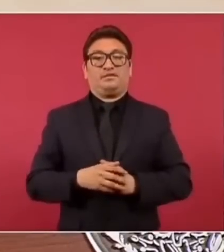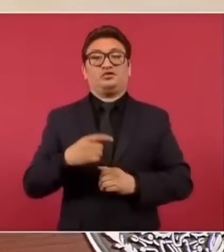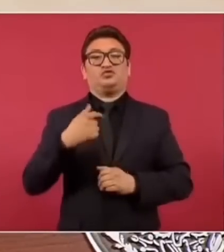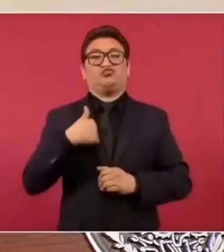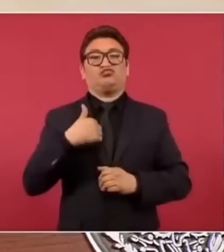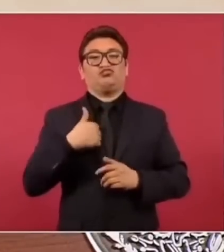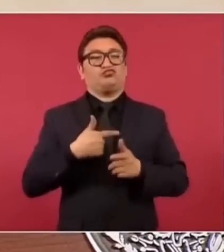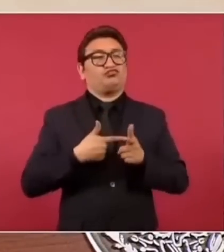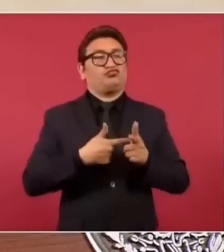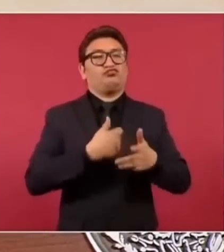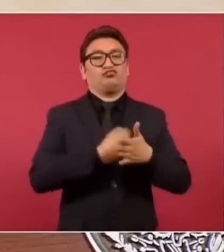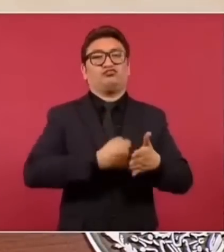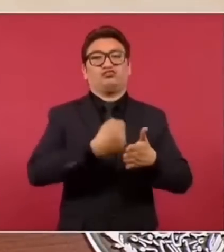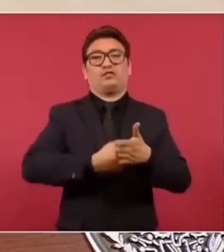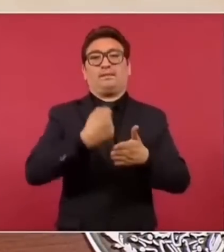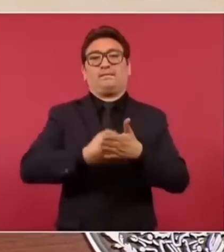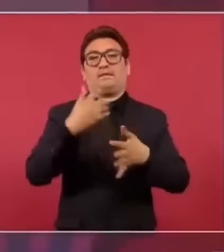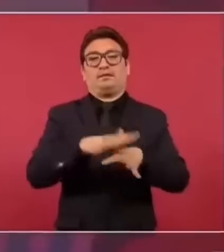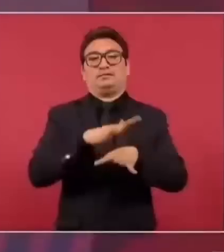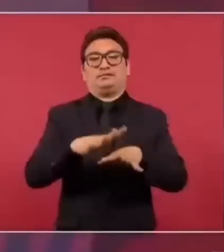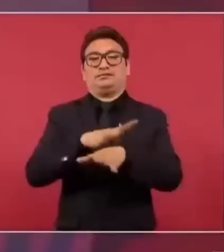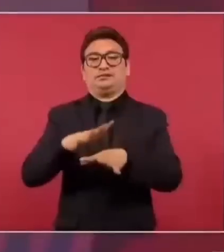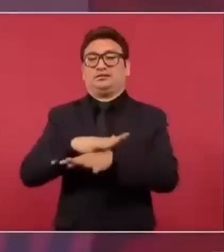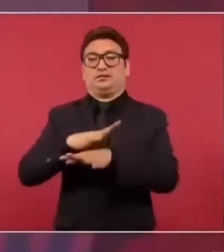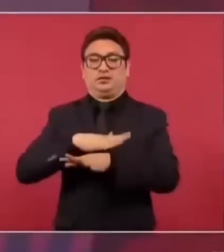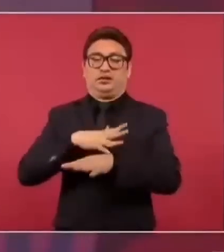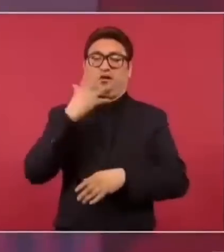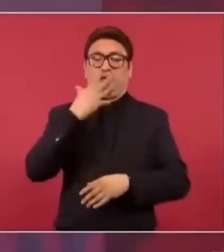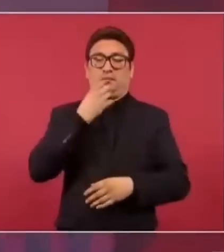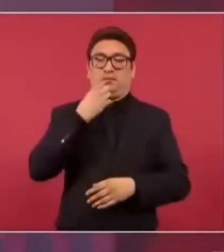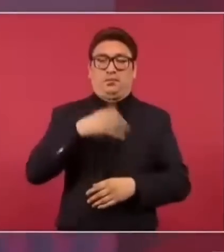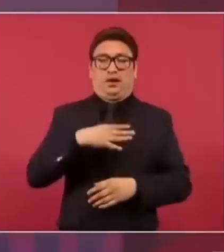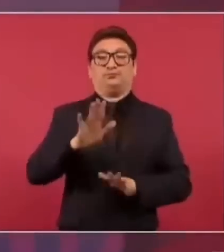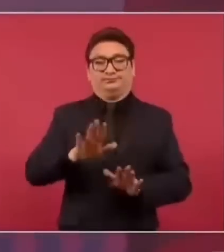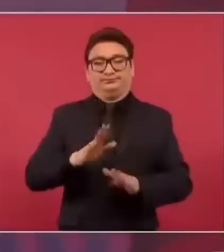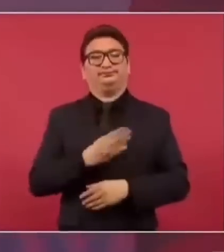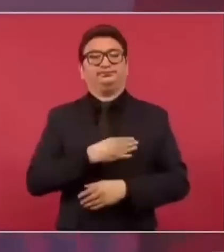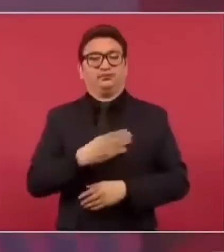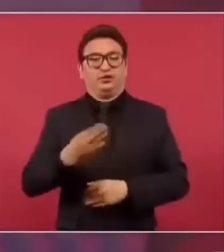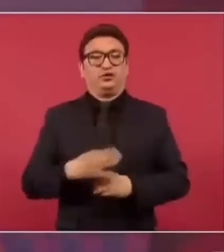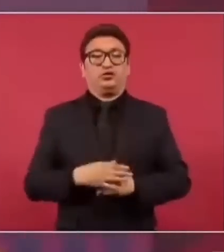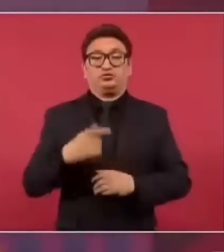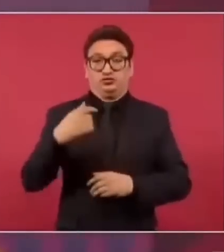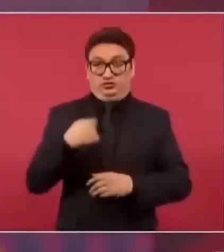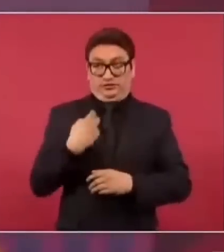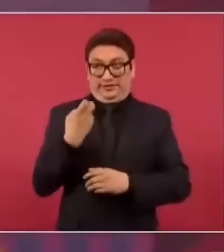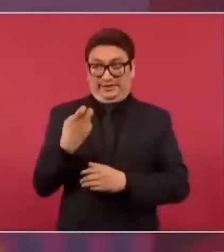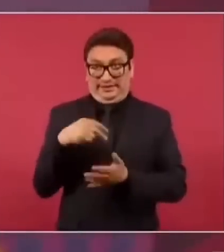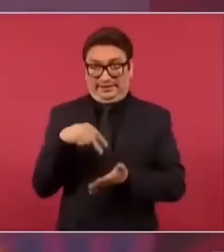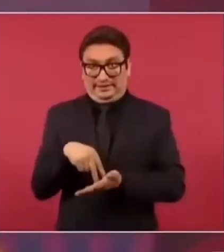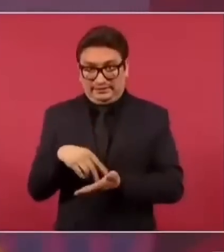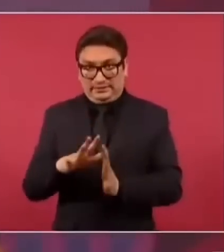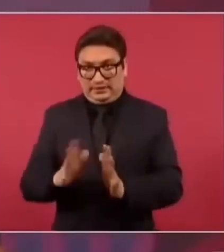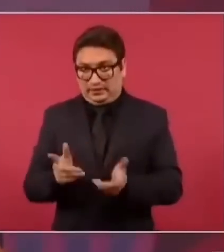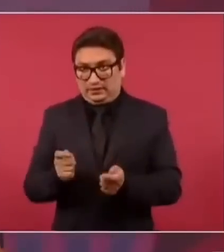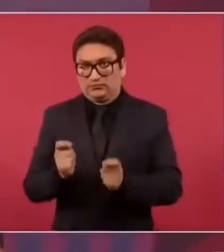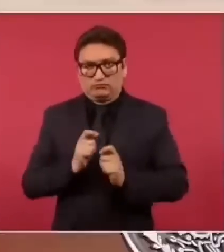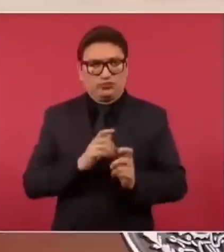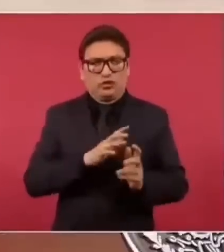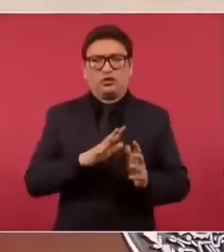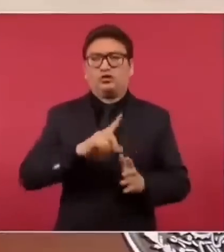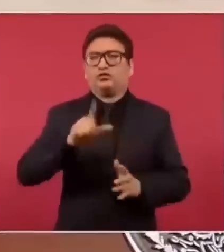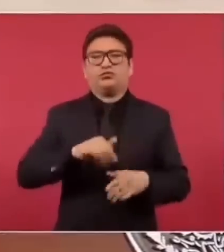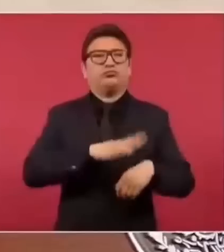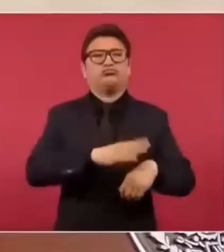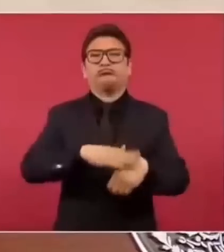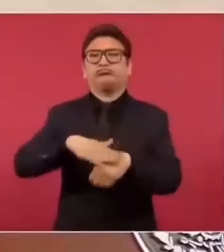transformador, que es algo extraordinario. Bueno, el caso es que llego ahí y le digo